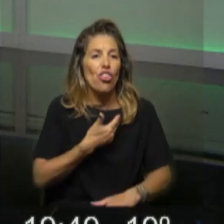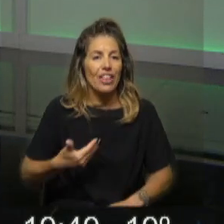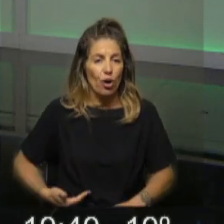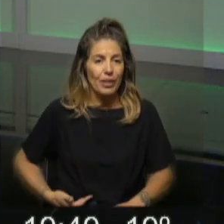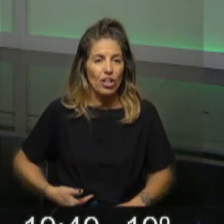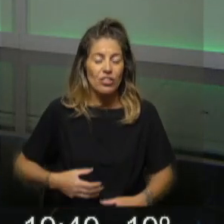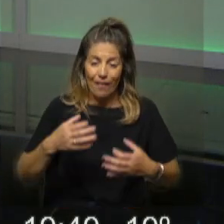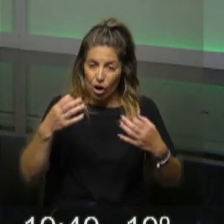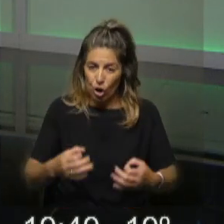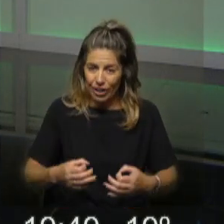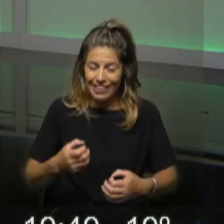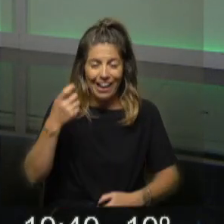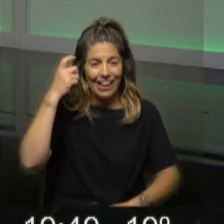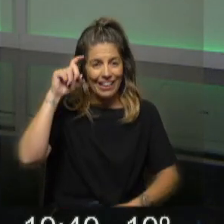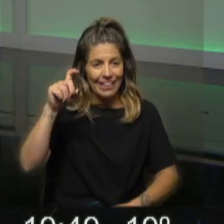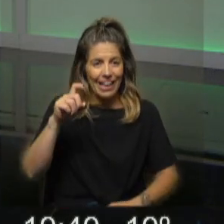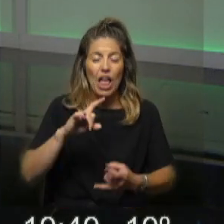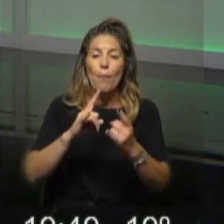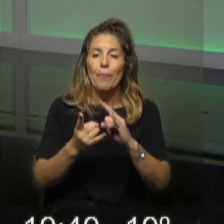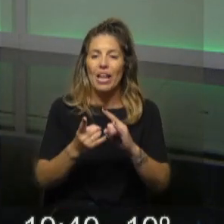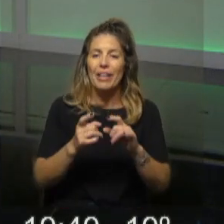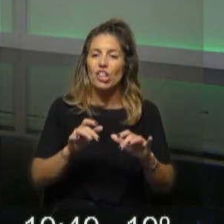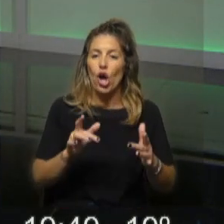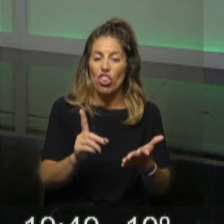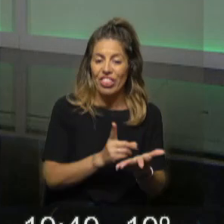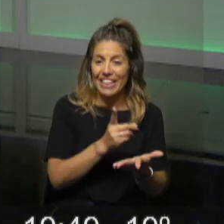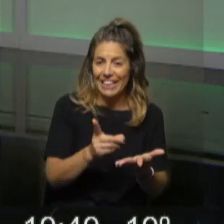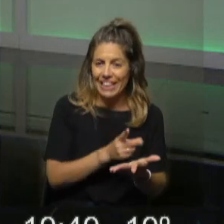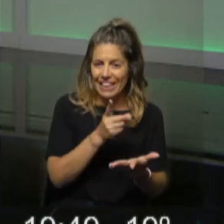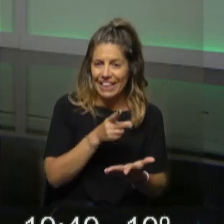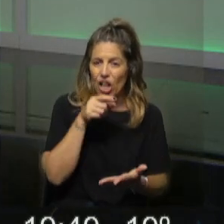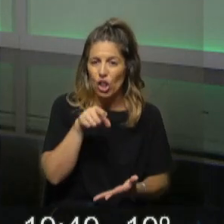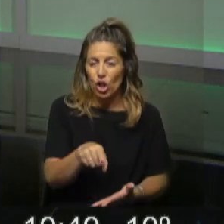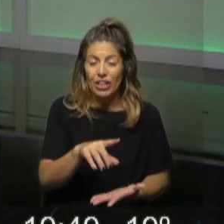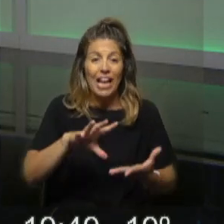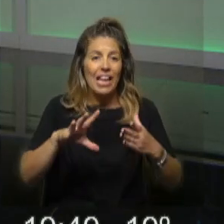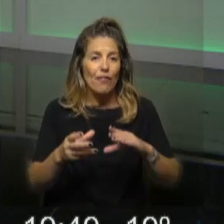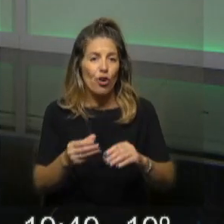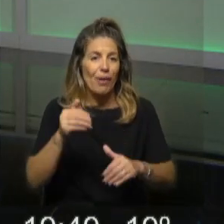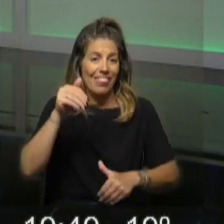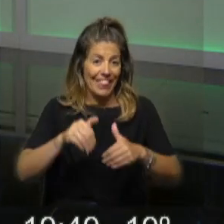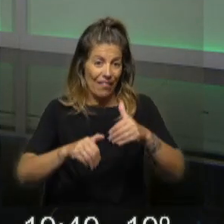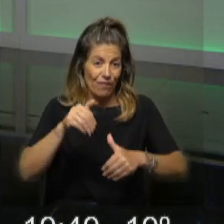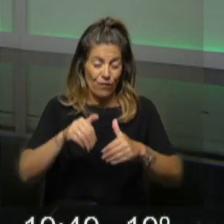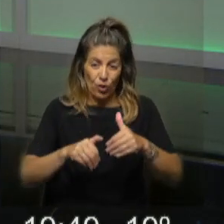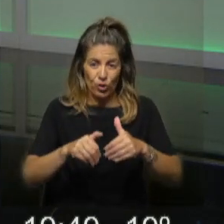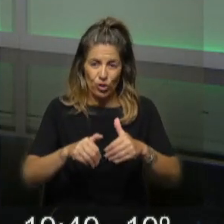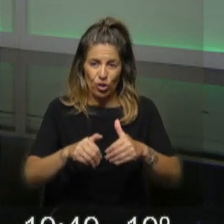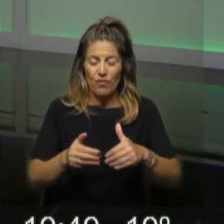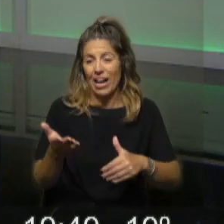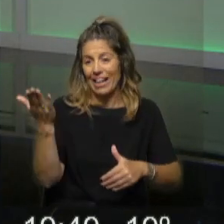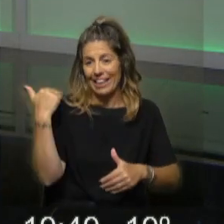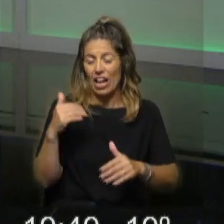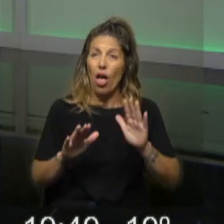que se iba a concretar la idea del Parlamento digital, donde esa forma de votar iba a quedar atrás, la forma